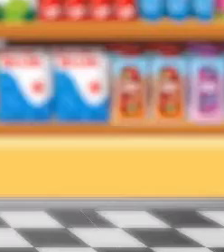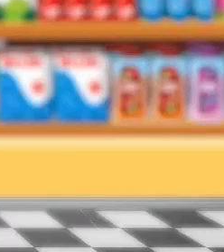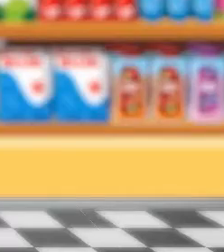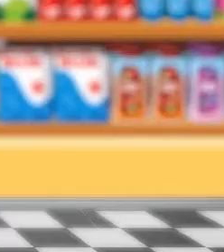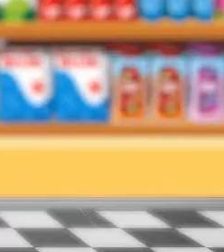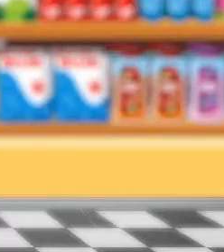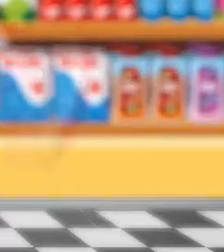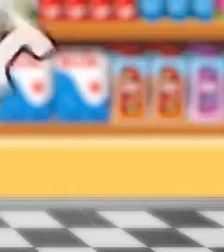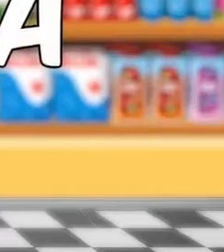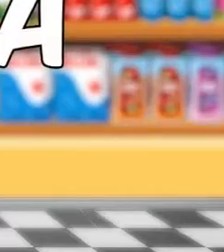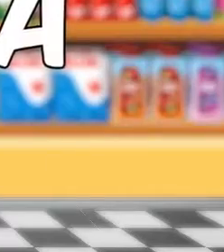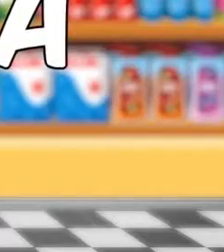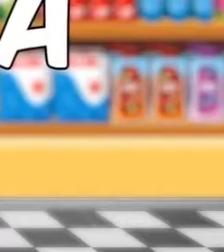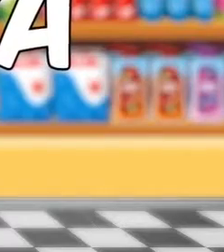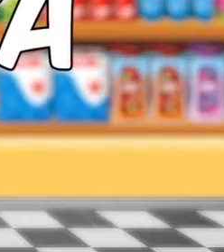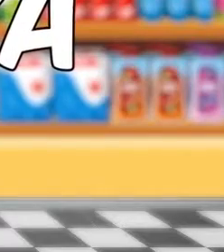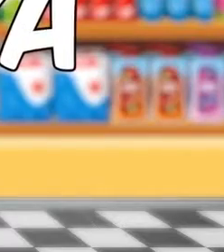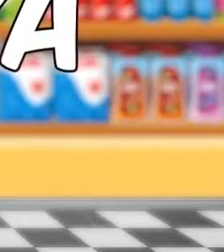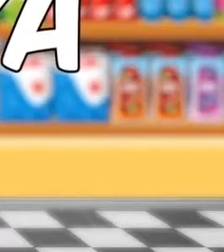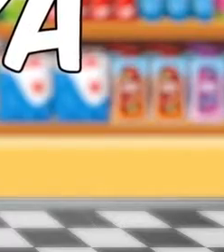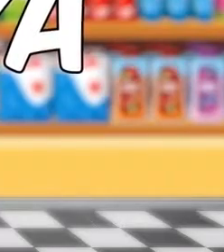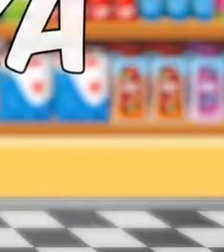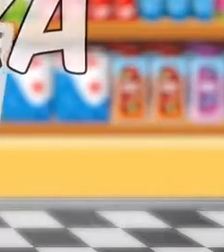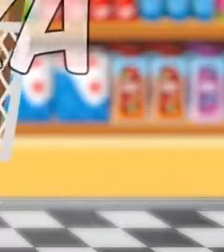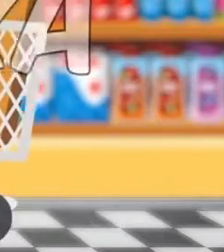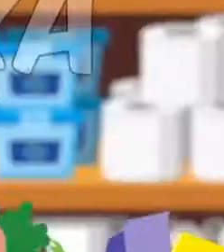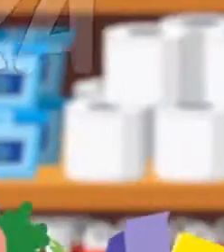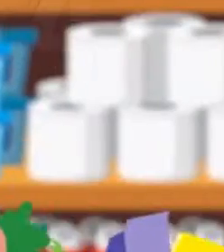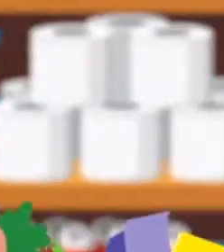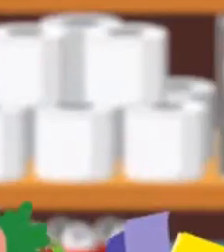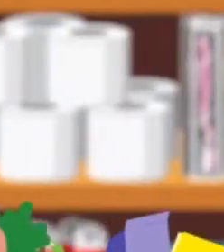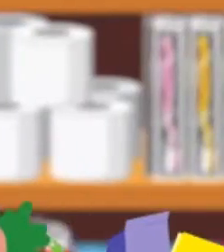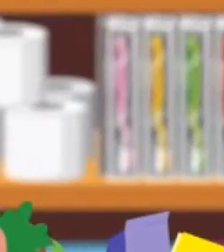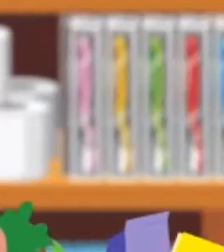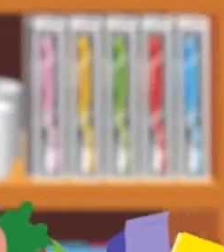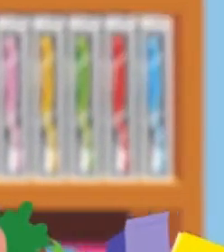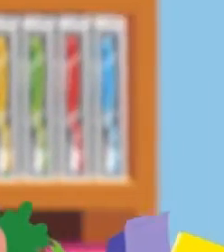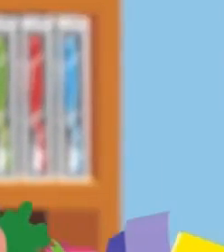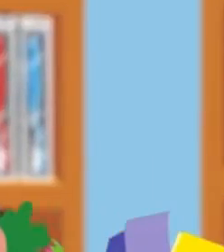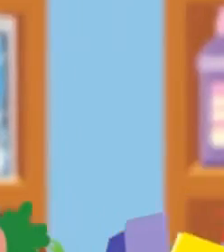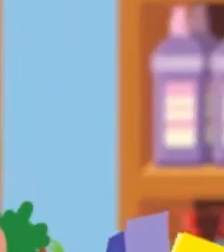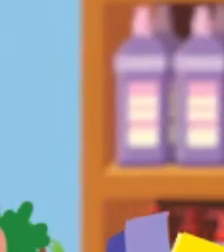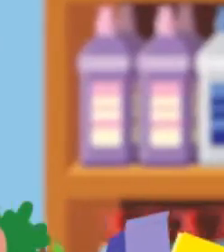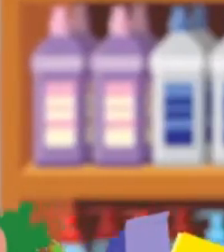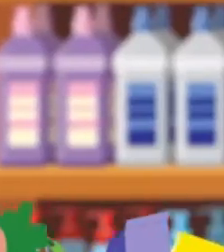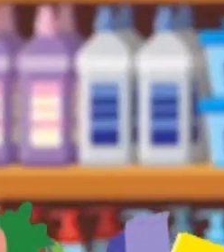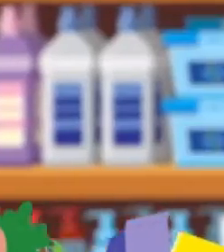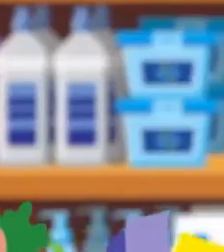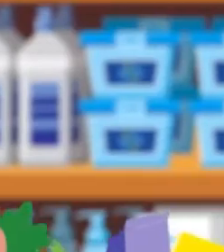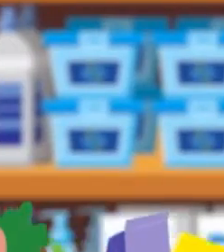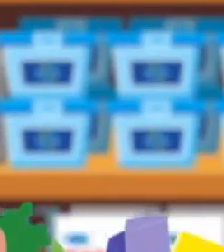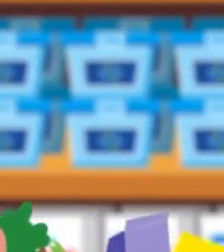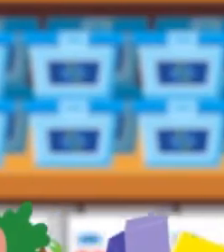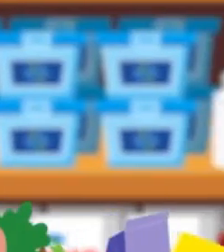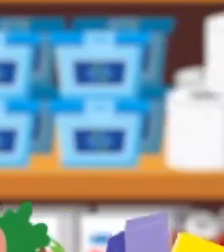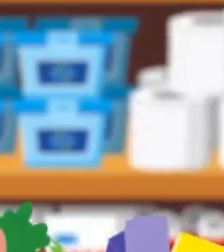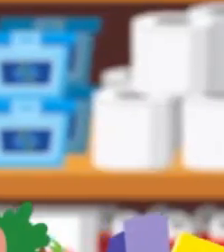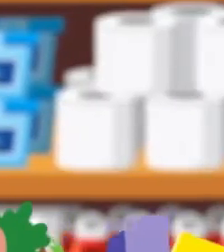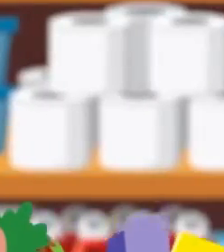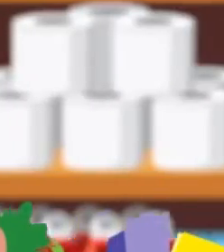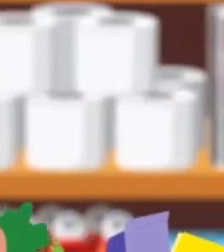hoy presentamos exceso de confianza hola rufino qué bien